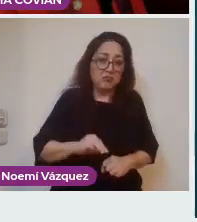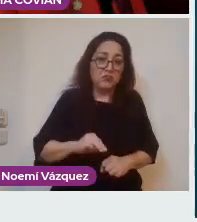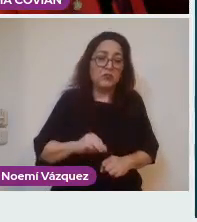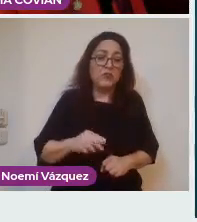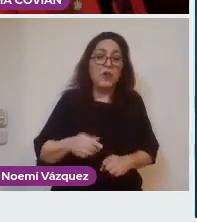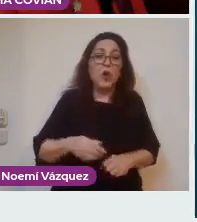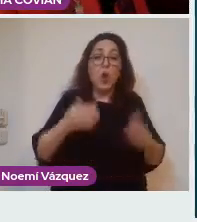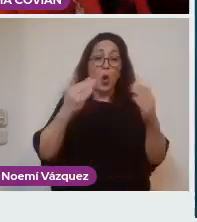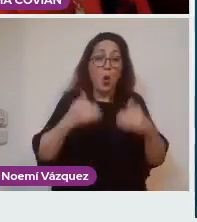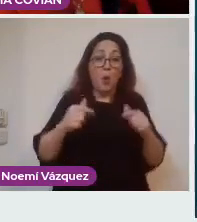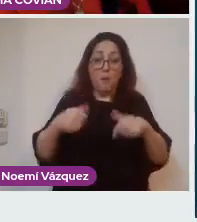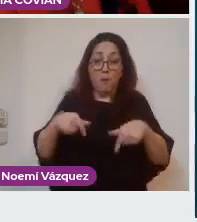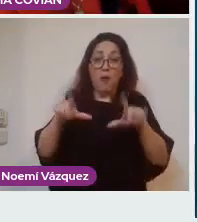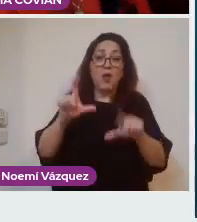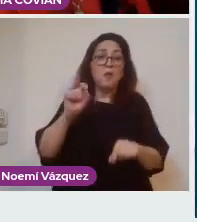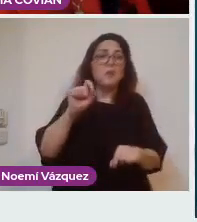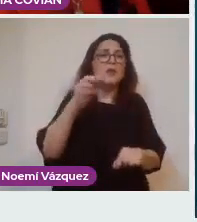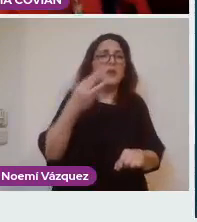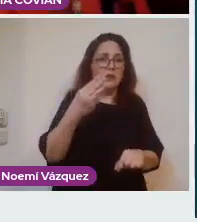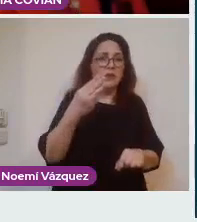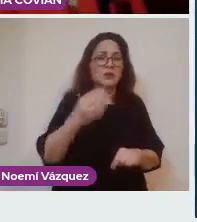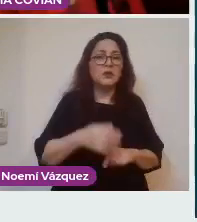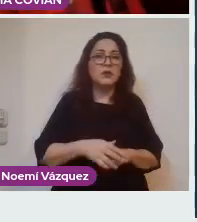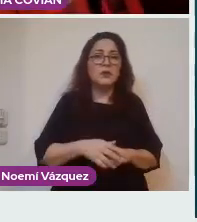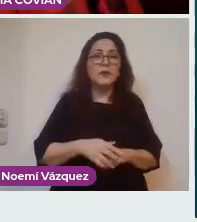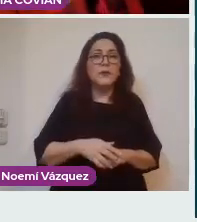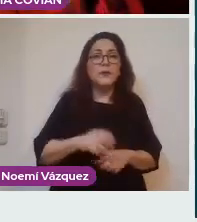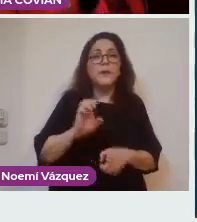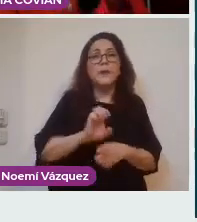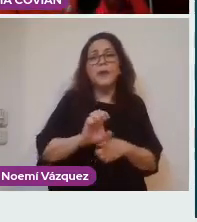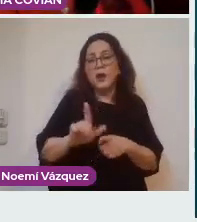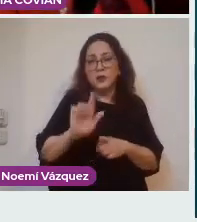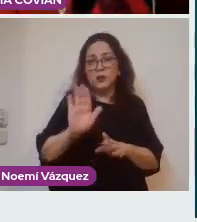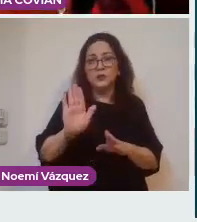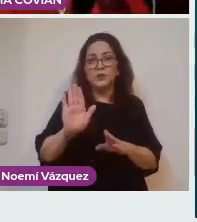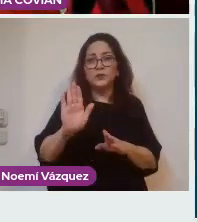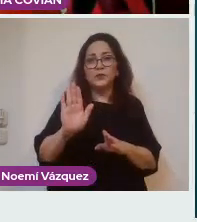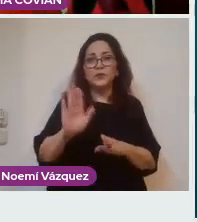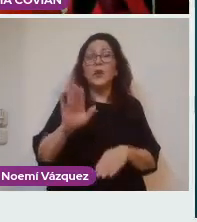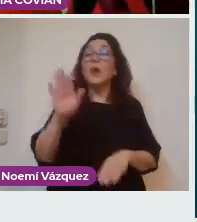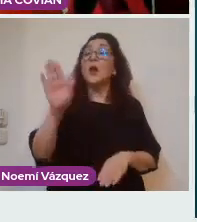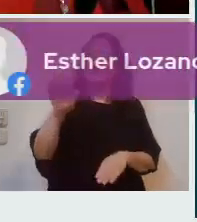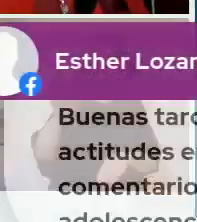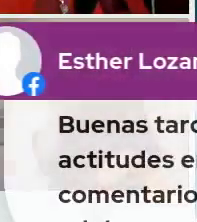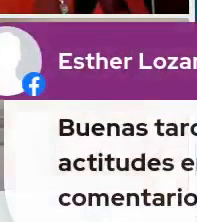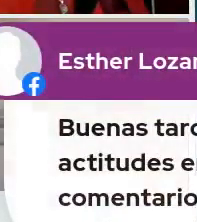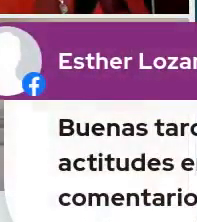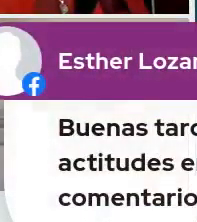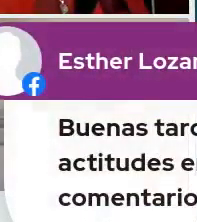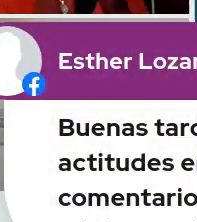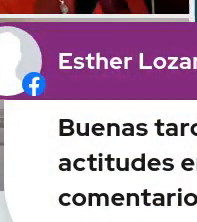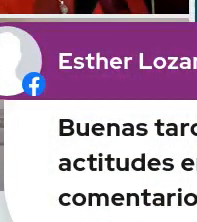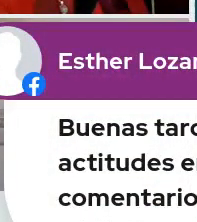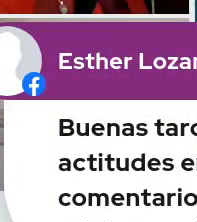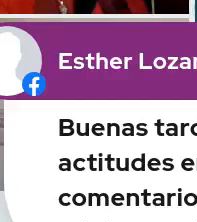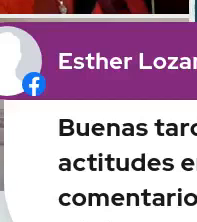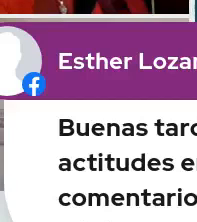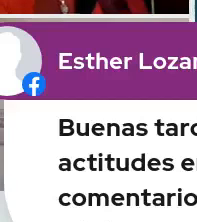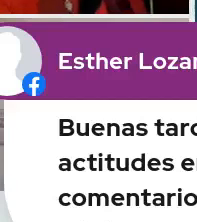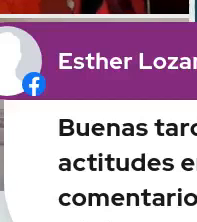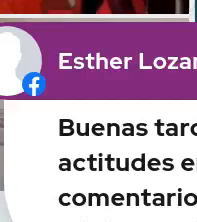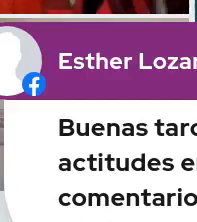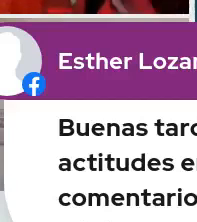como de uno mismo, como el origen de estos trastornos y de muchos otros conflictos que tenemos en la vida los